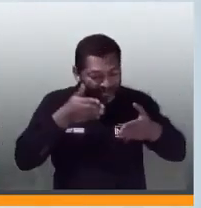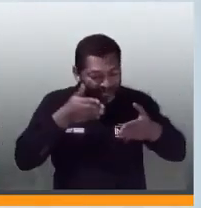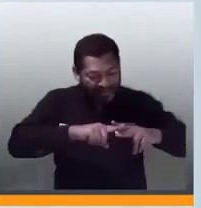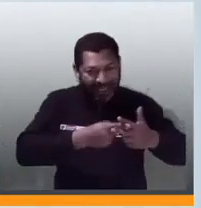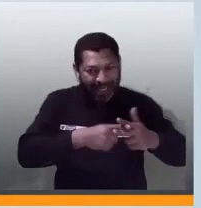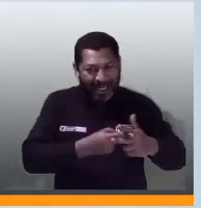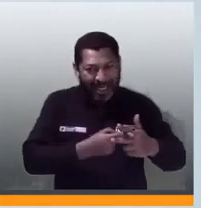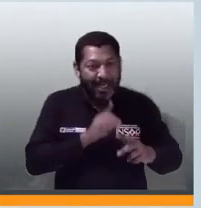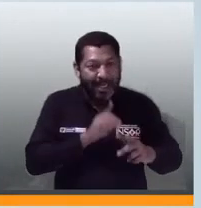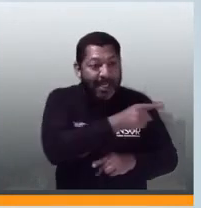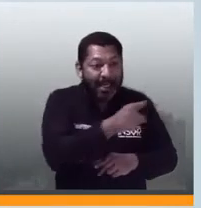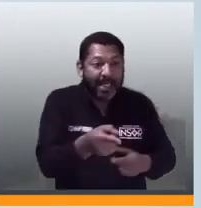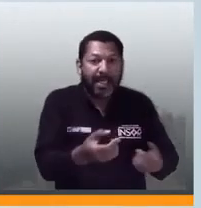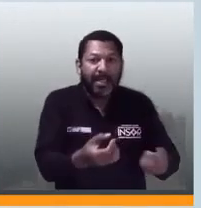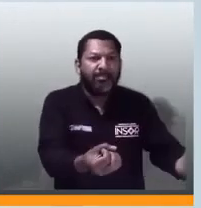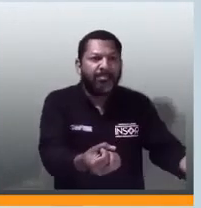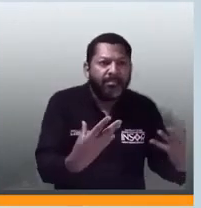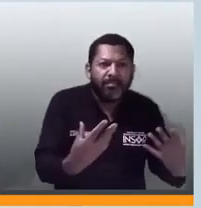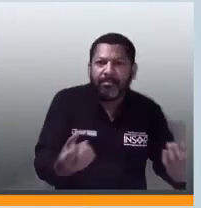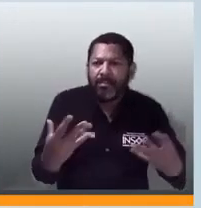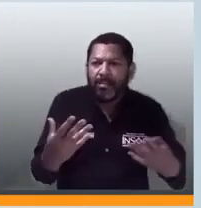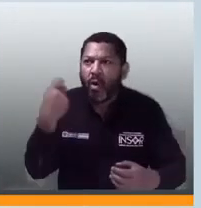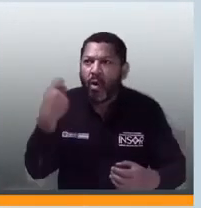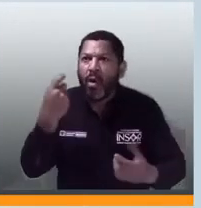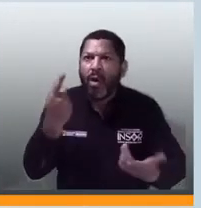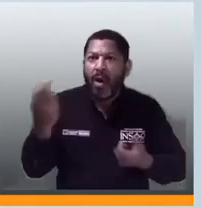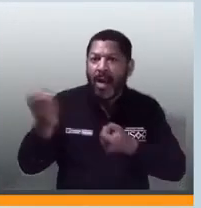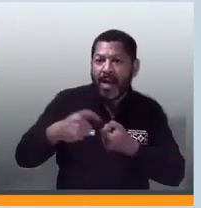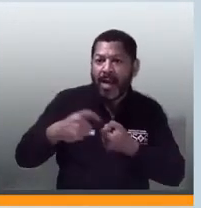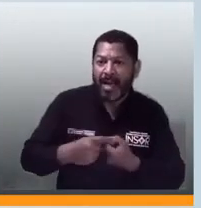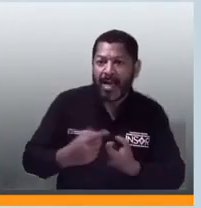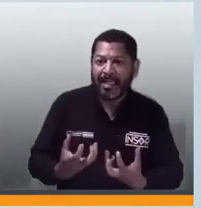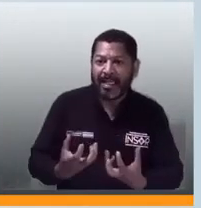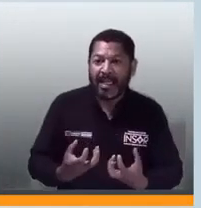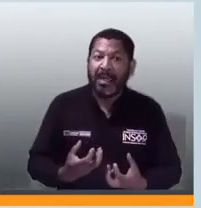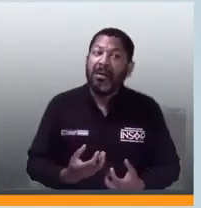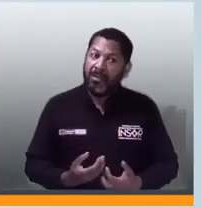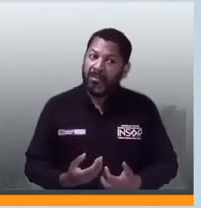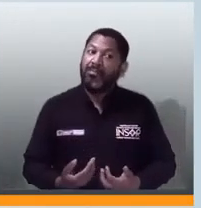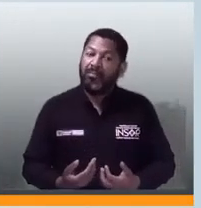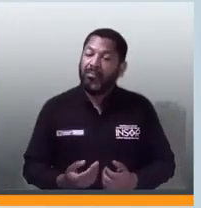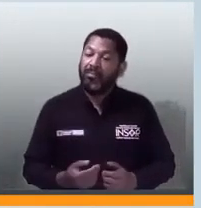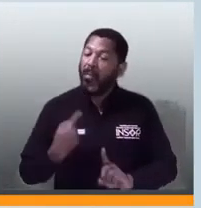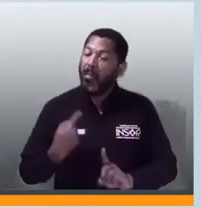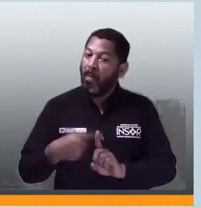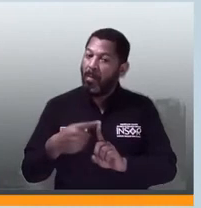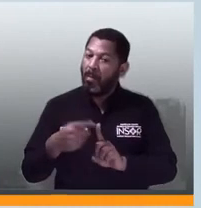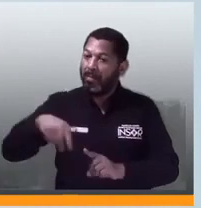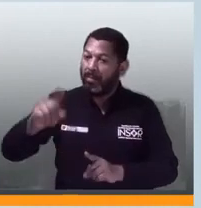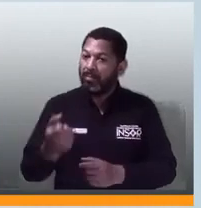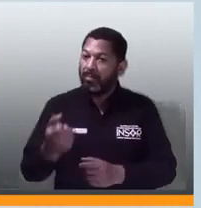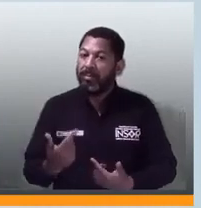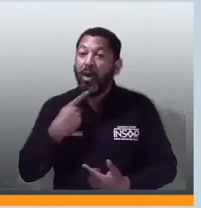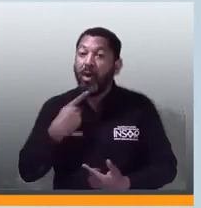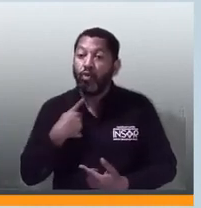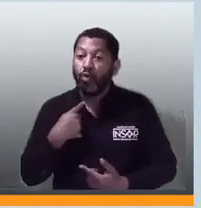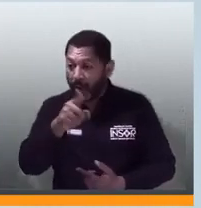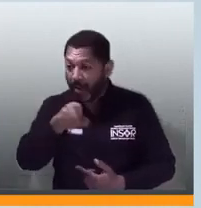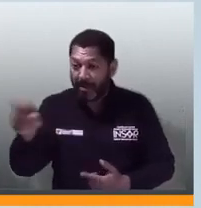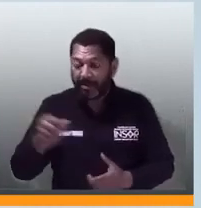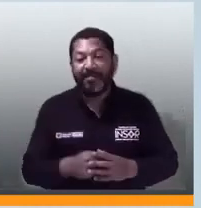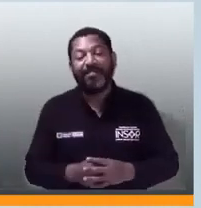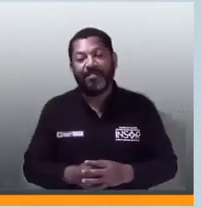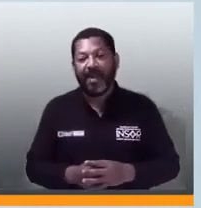que la gente tiene mucha oferta y todo el mundo busca que inscribirse, fue muy bien valorado por los participantes.